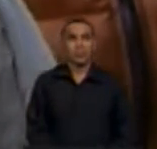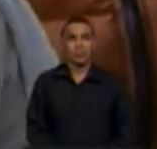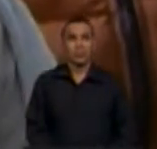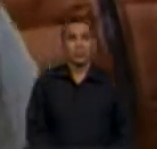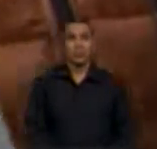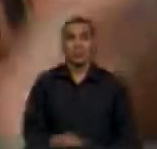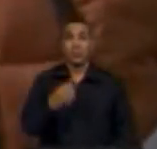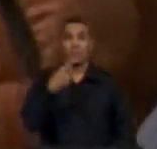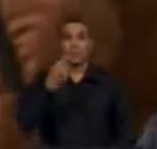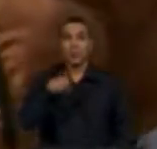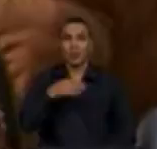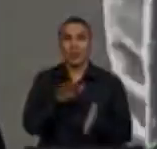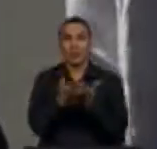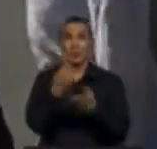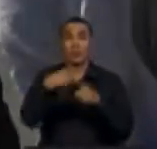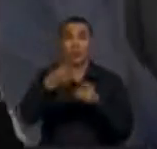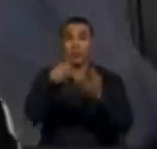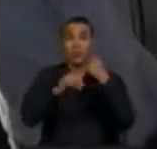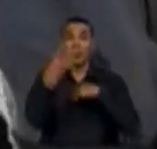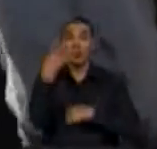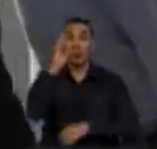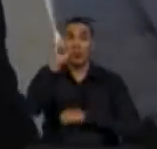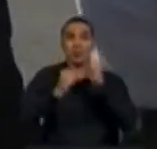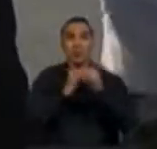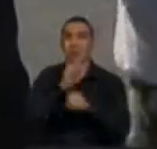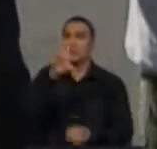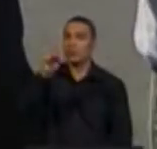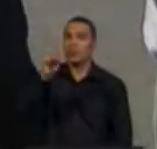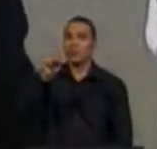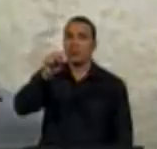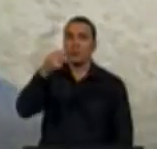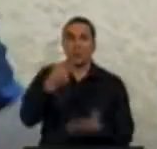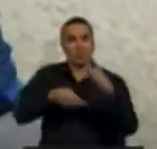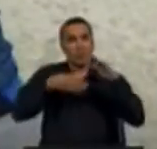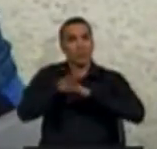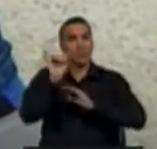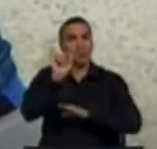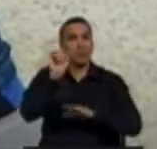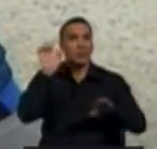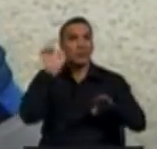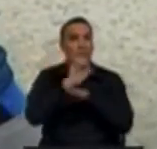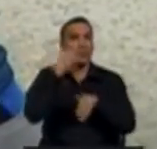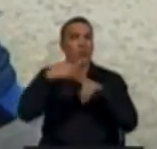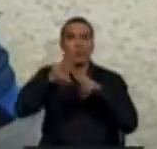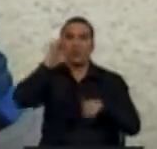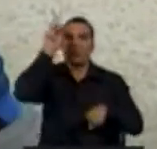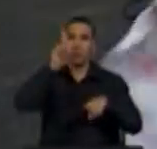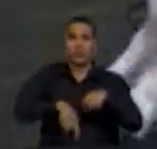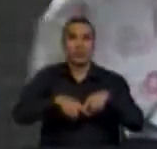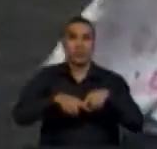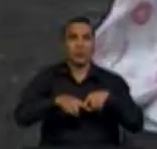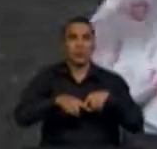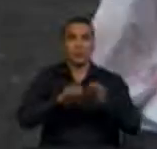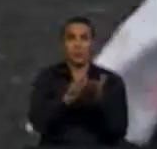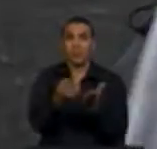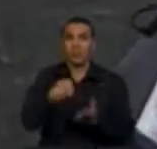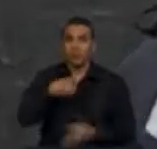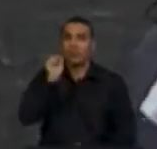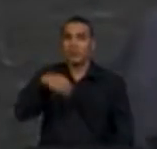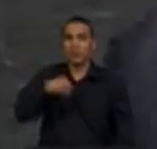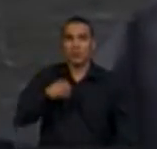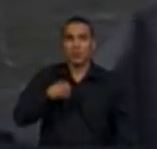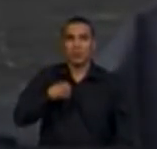Michelle Di Carlo tiene pasaporte, pero su hija de 17 años no. Intentaron ingresar este sábado a Ecuador, pero no lo consiguieron. El pasaporte mío sí lo